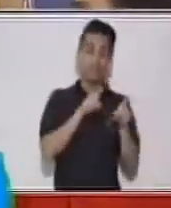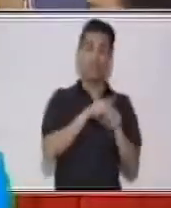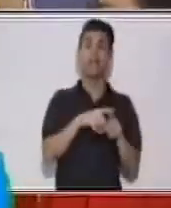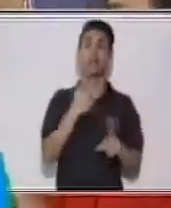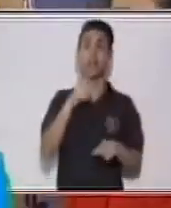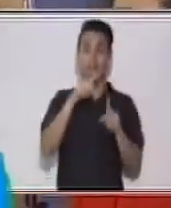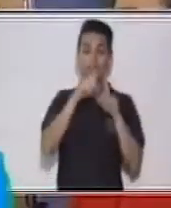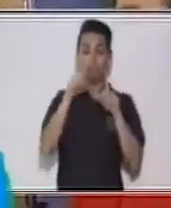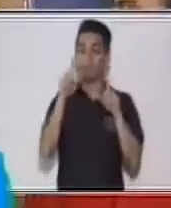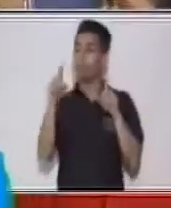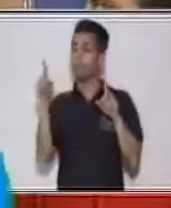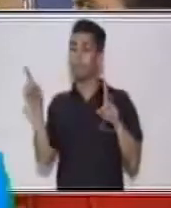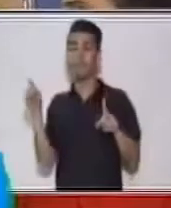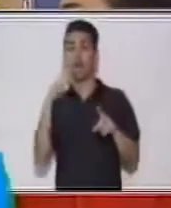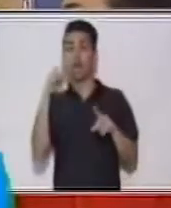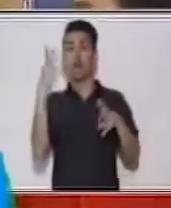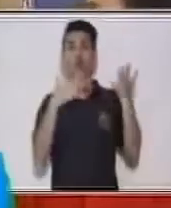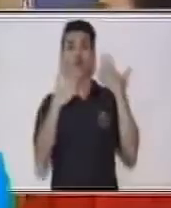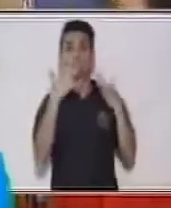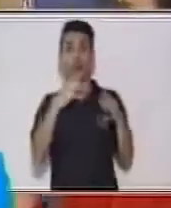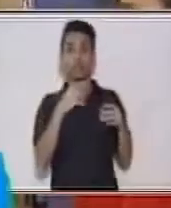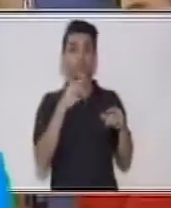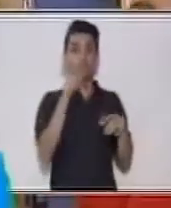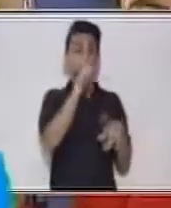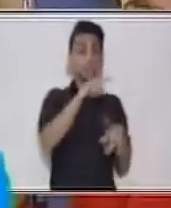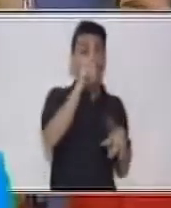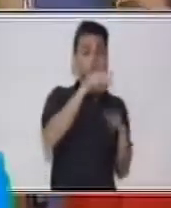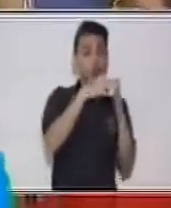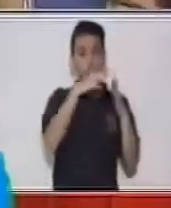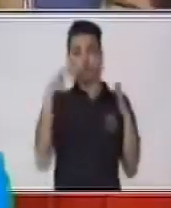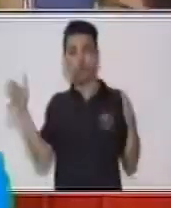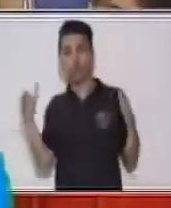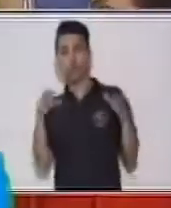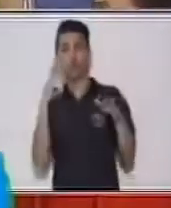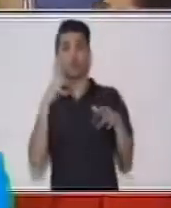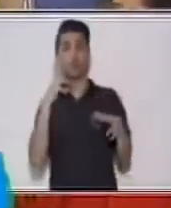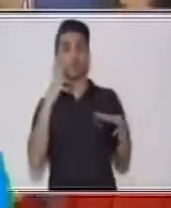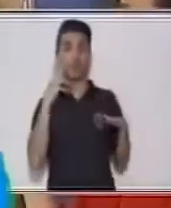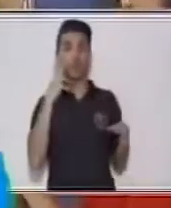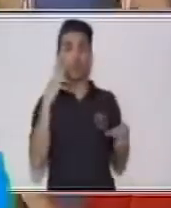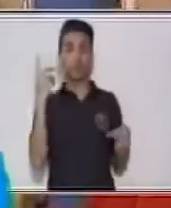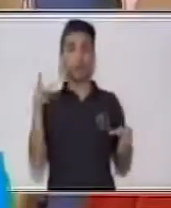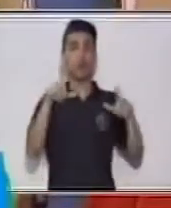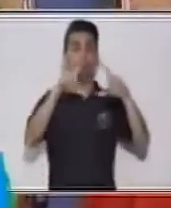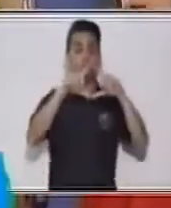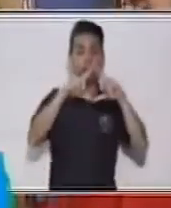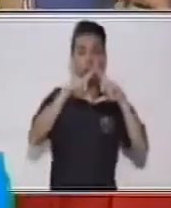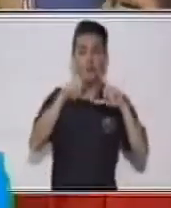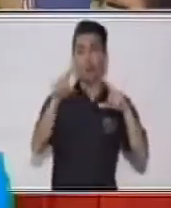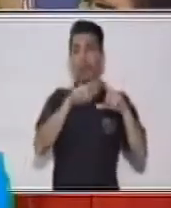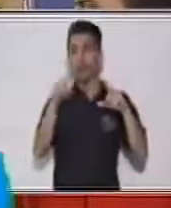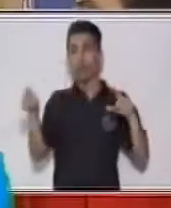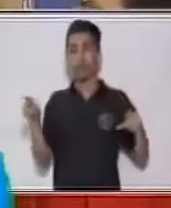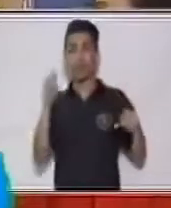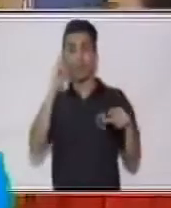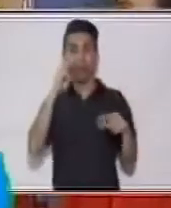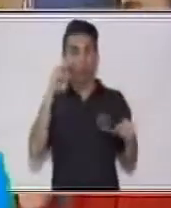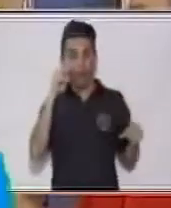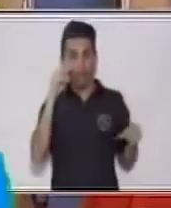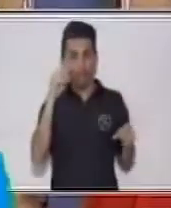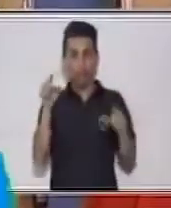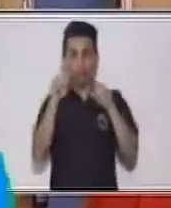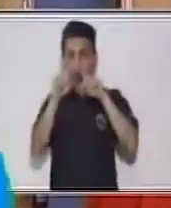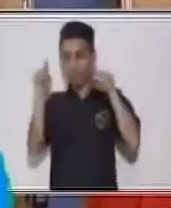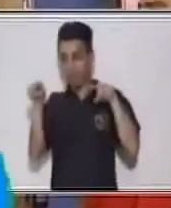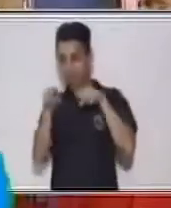los círculos son rosados todos los círculos son lila o morado y todos los círculos son verdes acá tenemos una